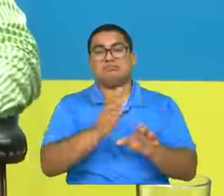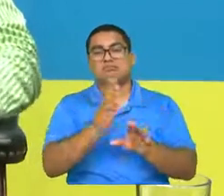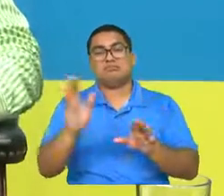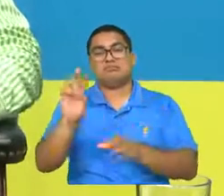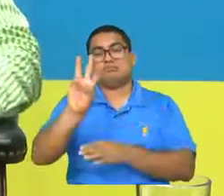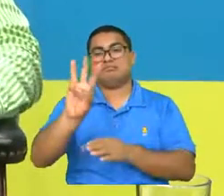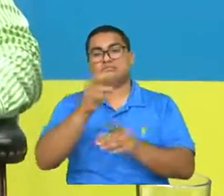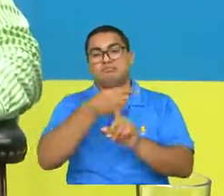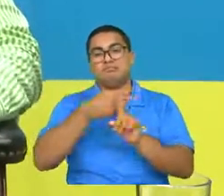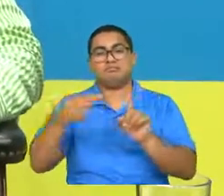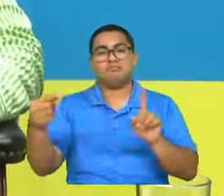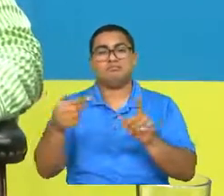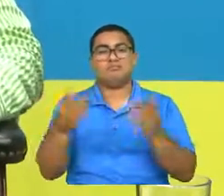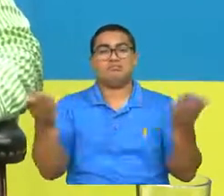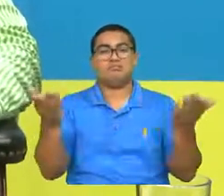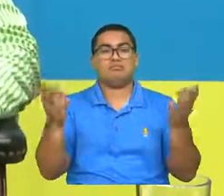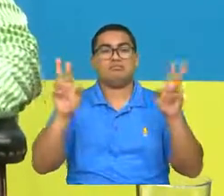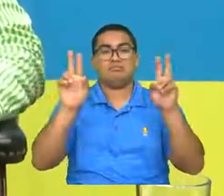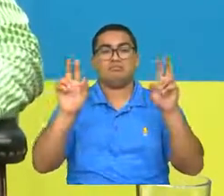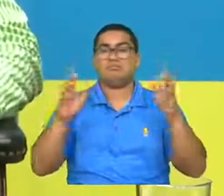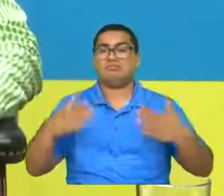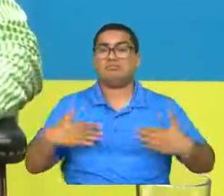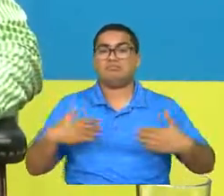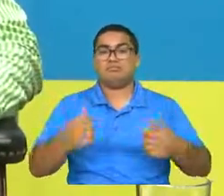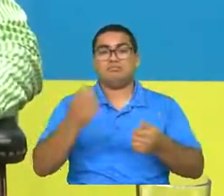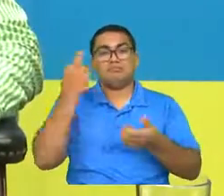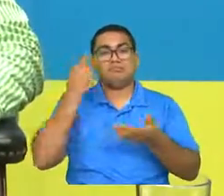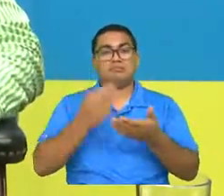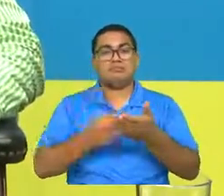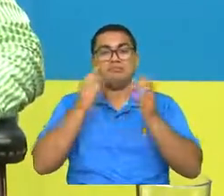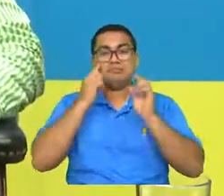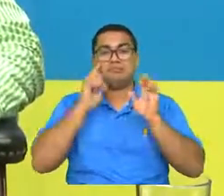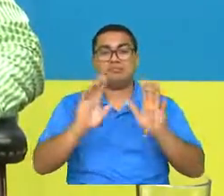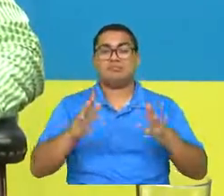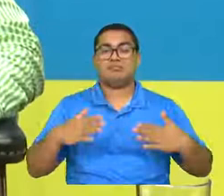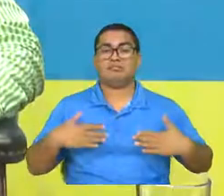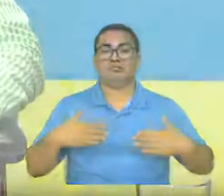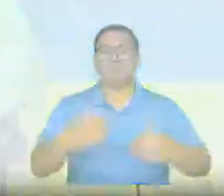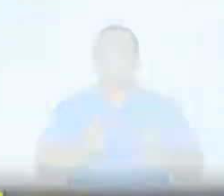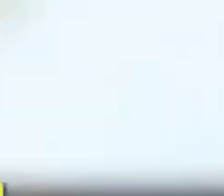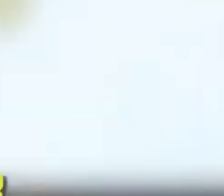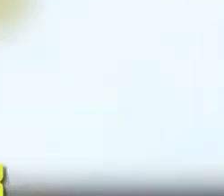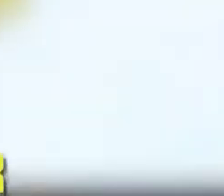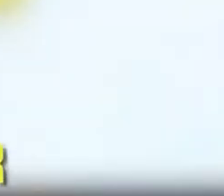3 y media para seguir conversando sobre temas de salud. Recuerde que prevenir también es salud.